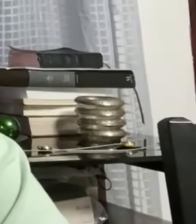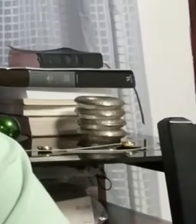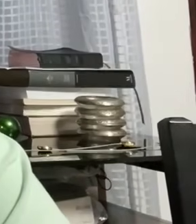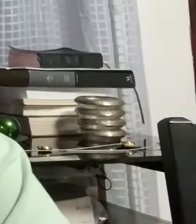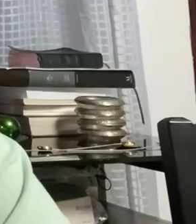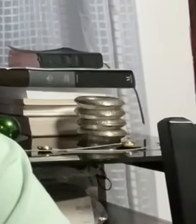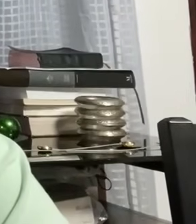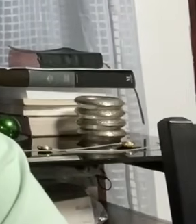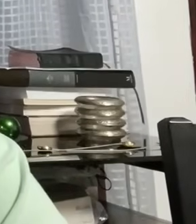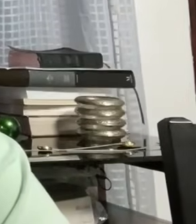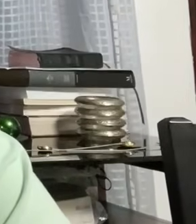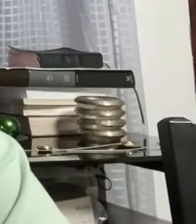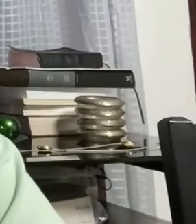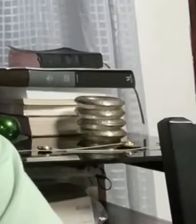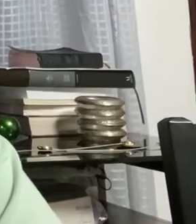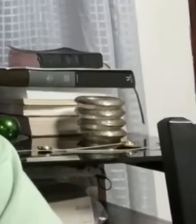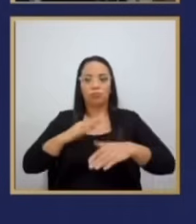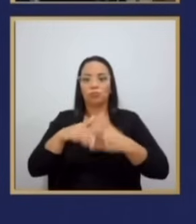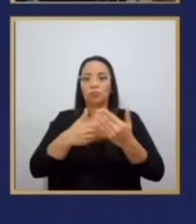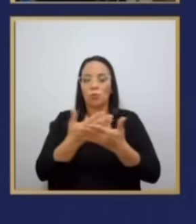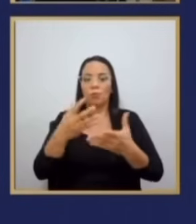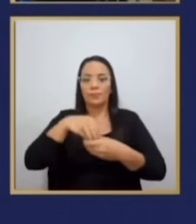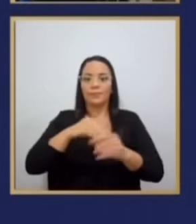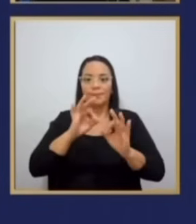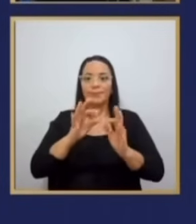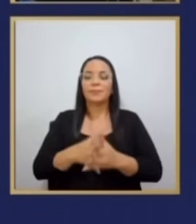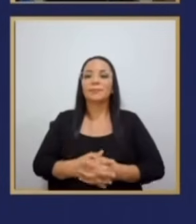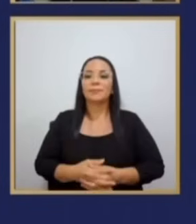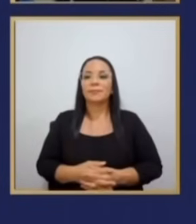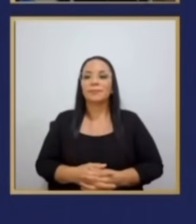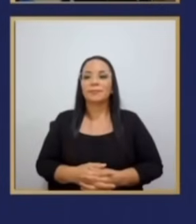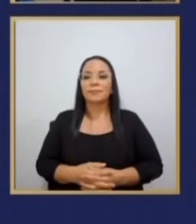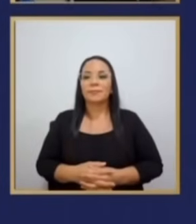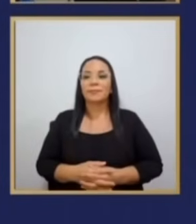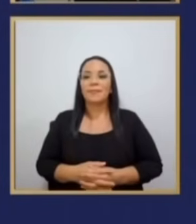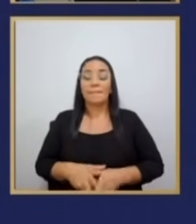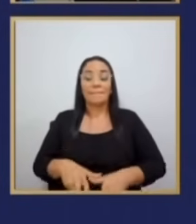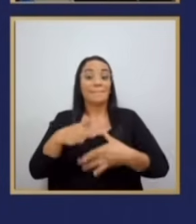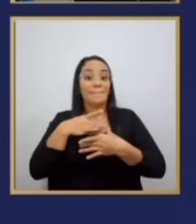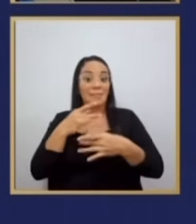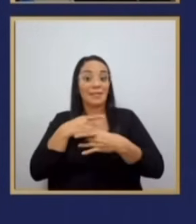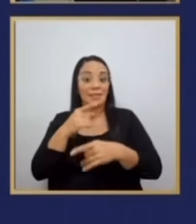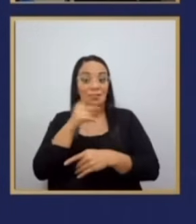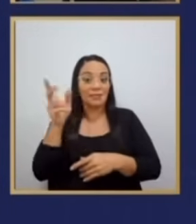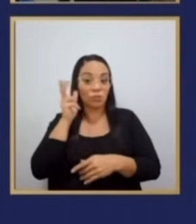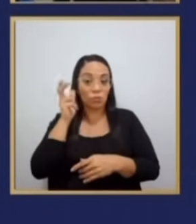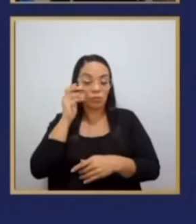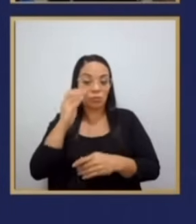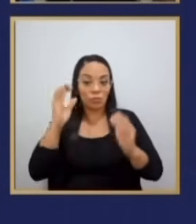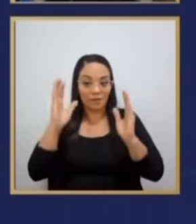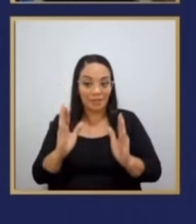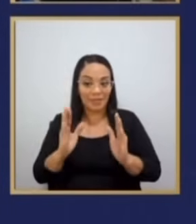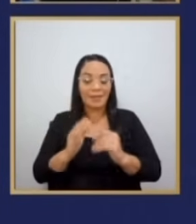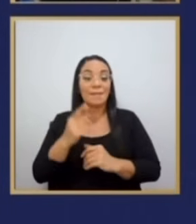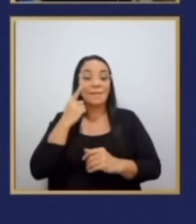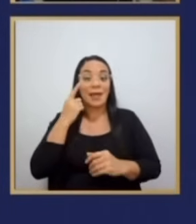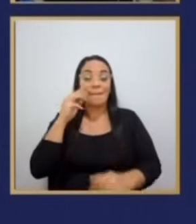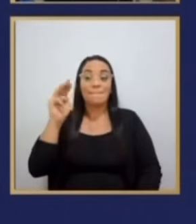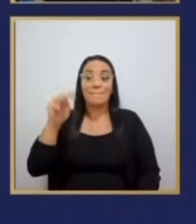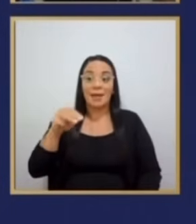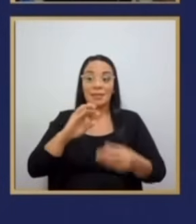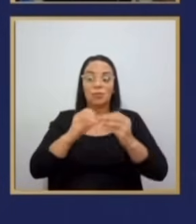una cárcel de Costa Rica. Y así lo explicó Rodrigo Chávez. Interesante. Oiga esto, compatriota. El martes